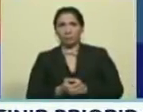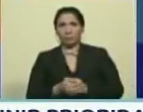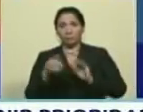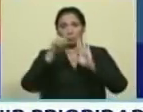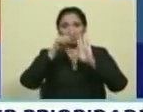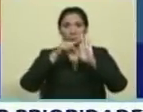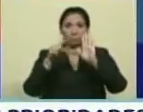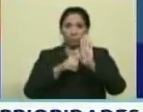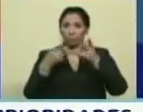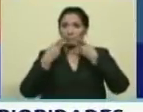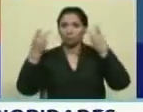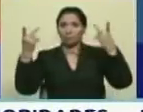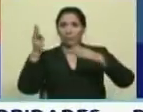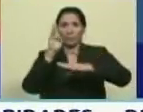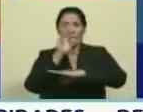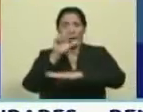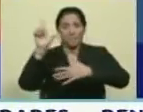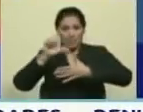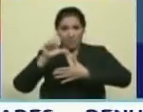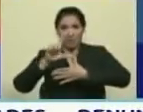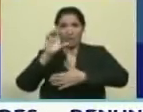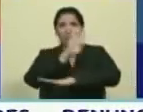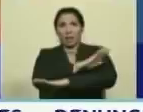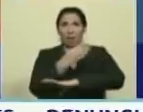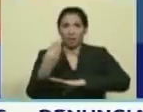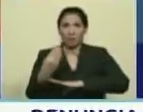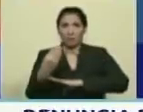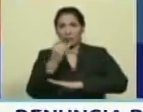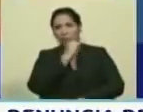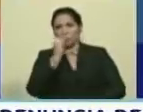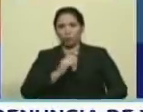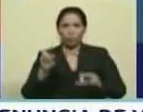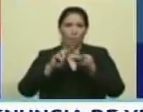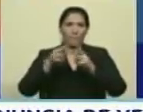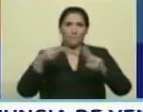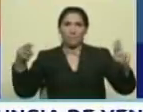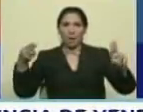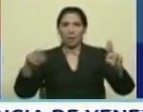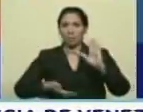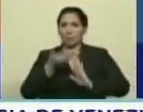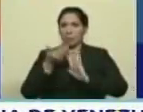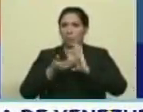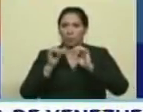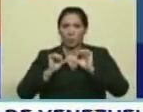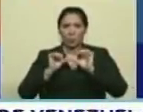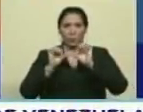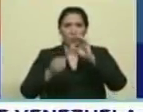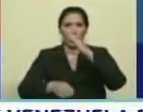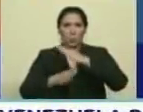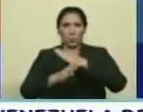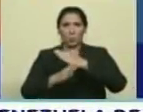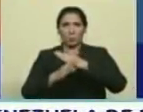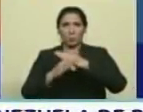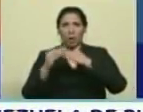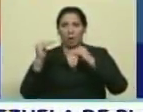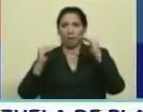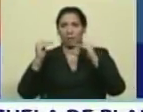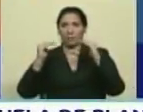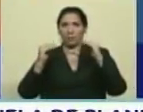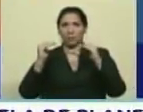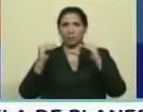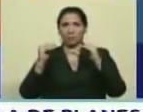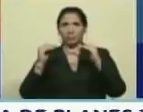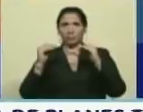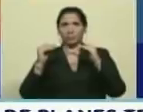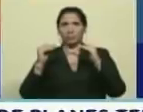de la Proclama de América Latina y el Caribe como zona de paz es esencial para preservar la estabilidad en el área.